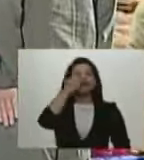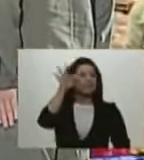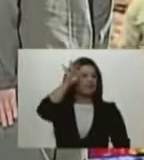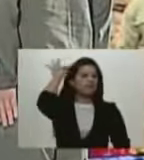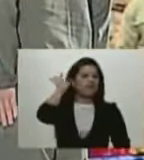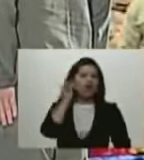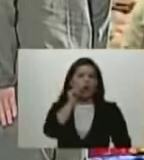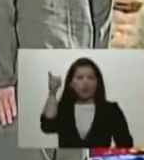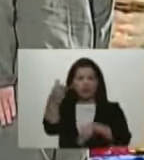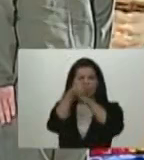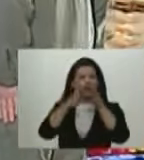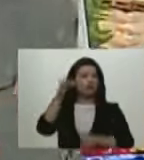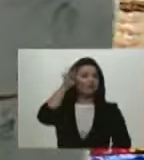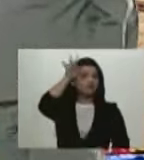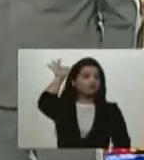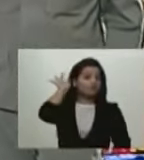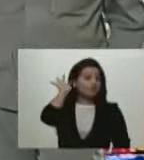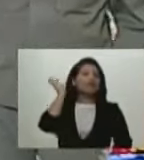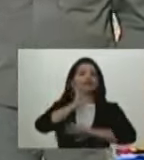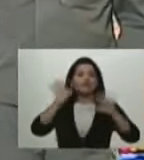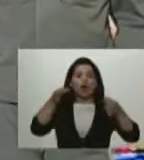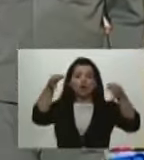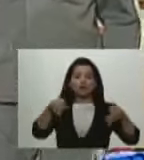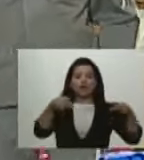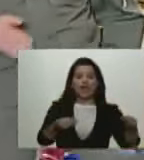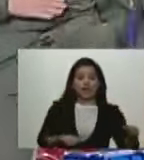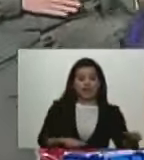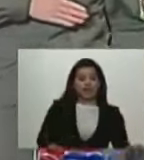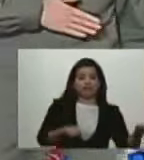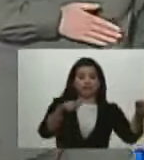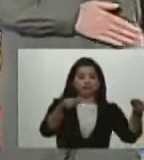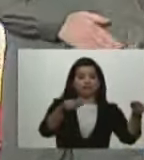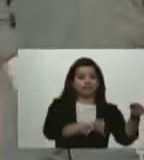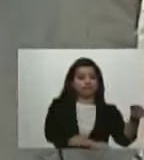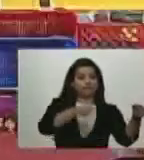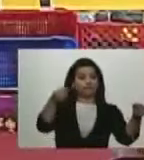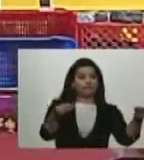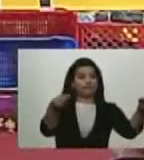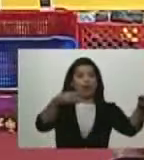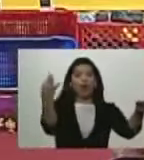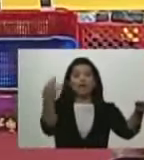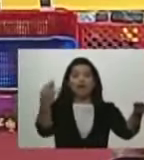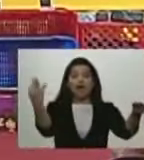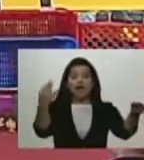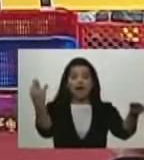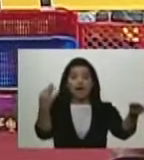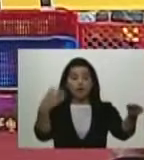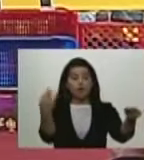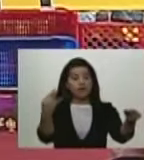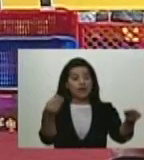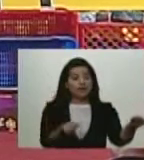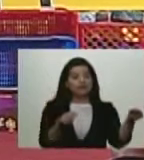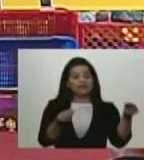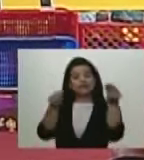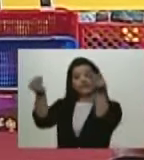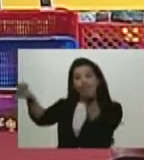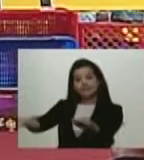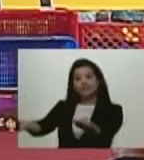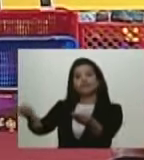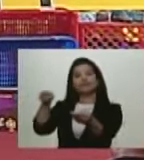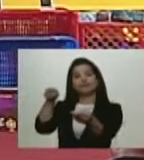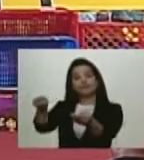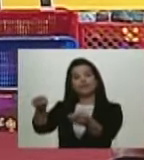hace finalmente la entrega de este sable original de Rafael Urdaneta. O uno